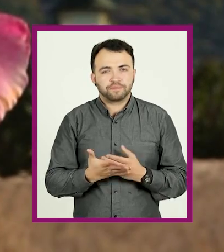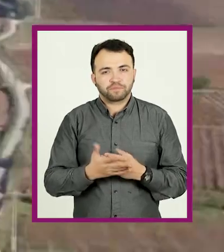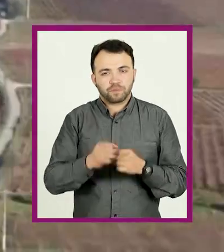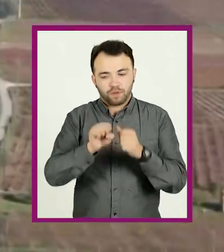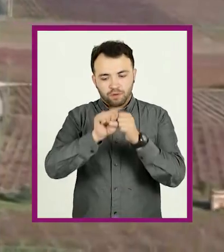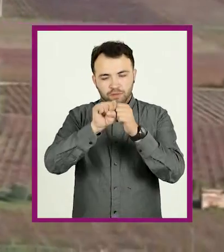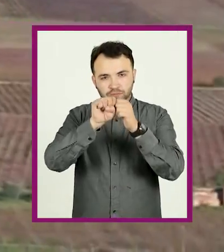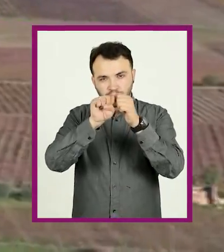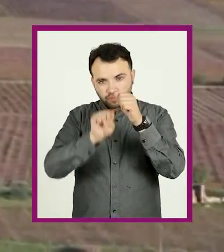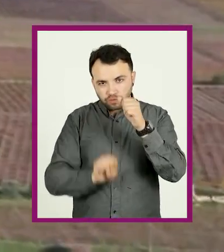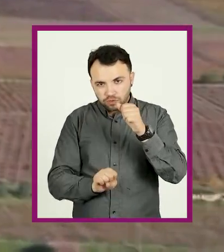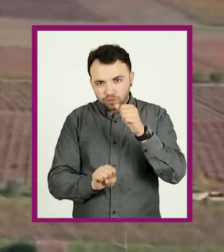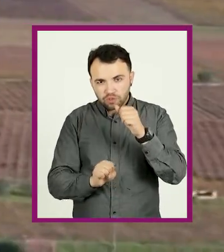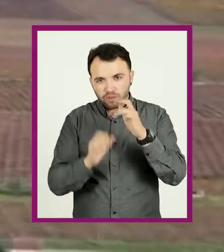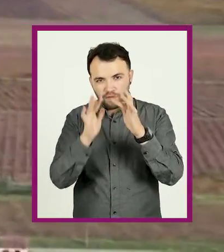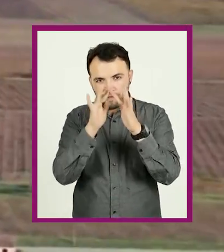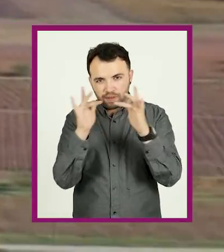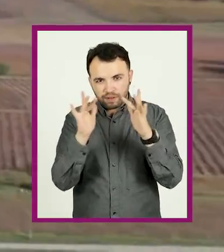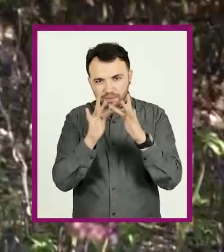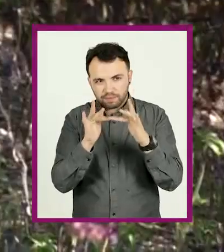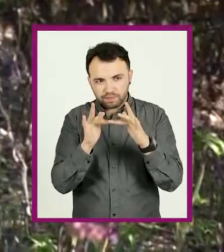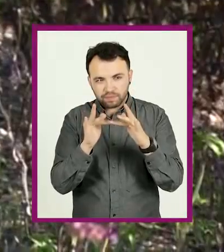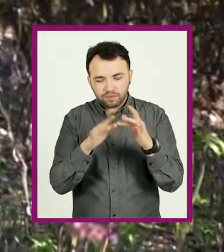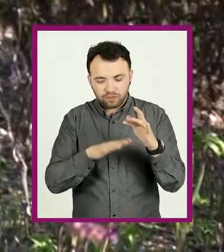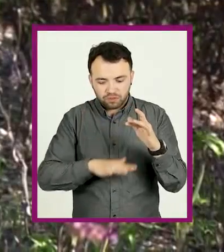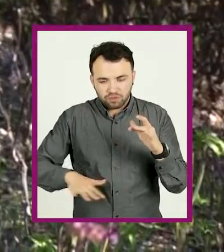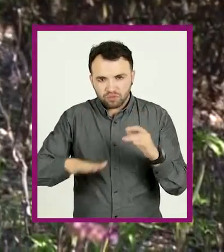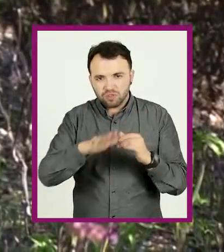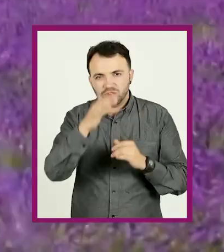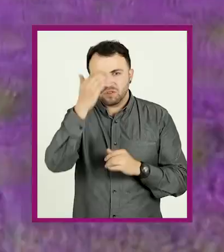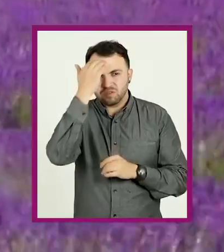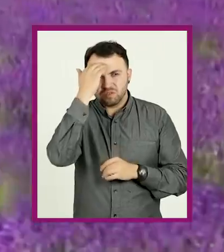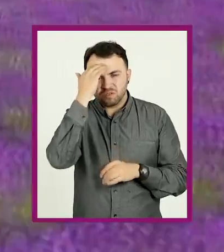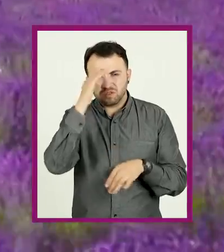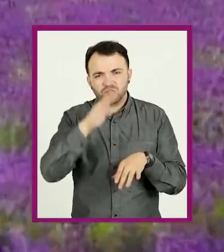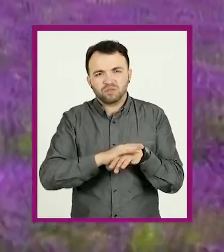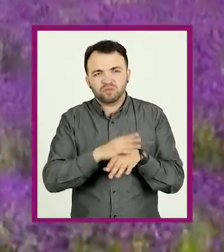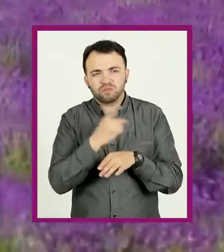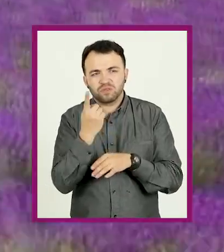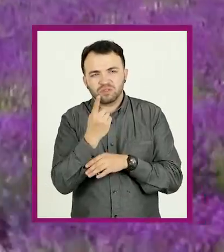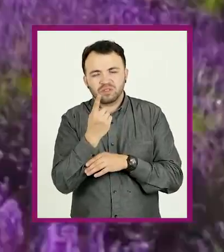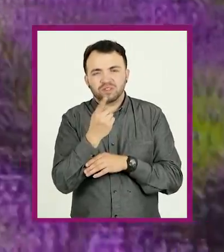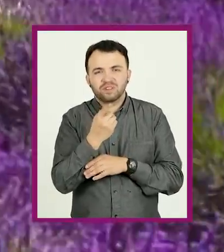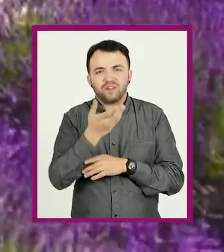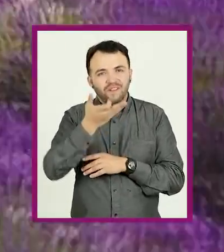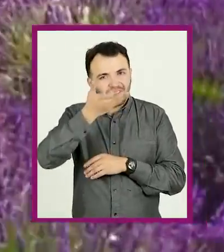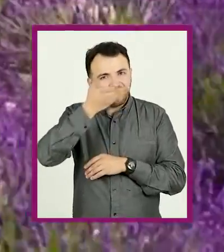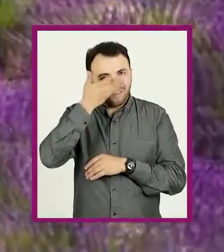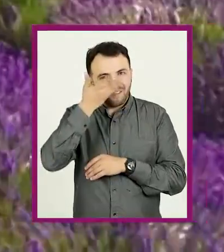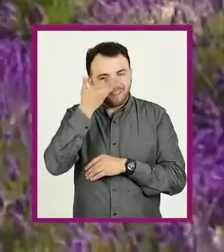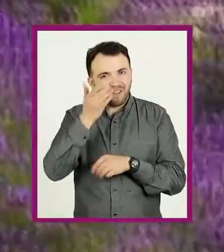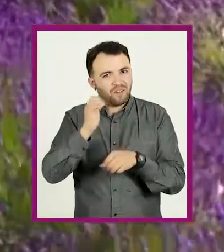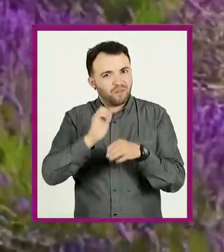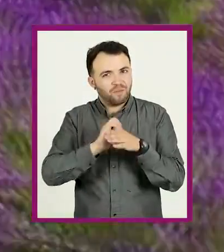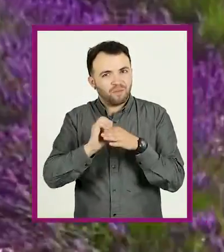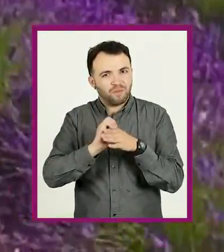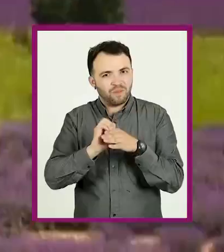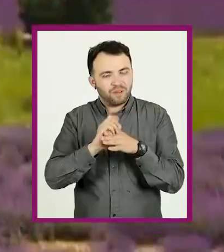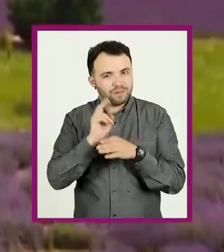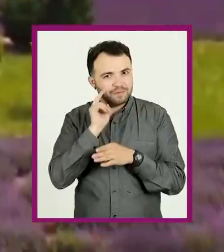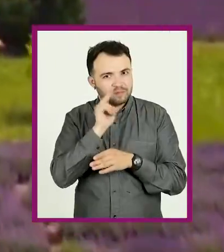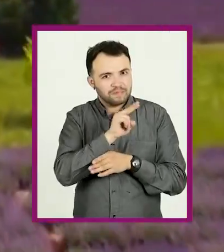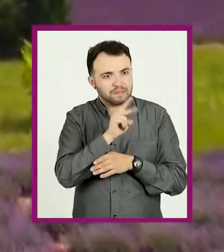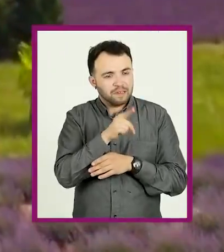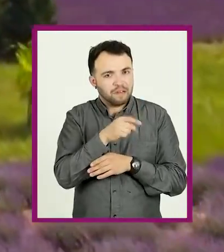En el sureste francés está la región de Provenza, que es conocida por la lavanda, una bella planta aromática de